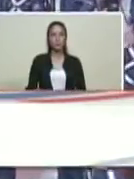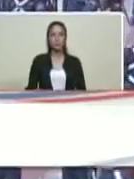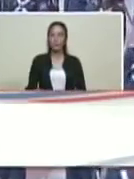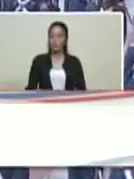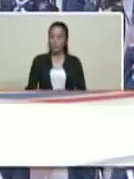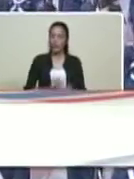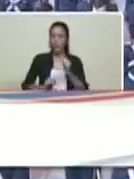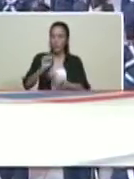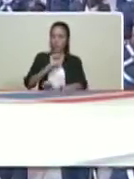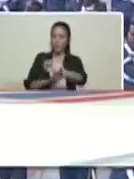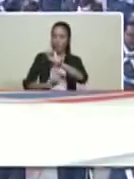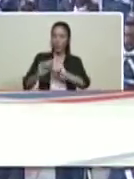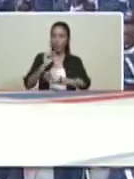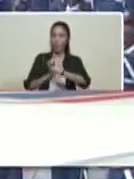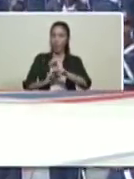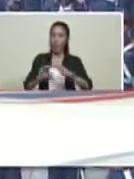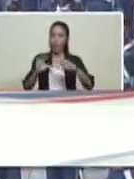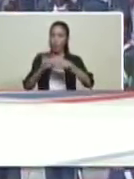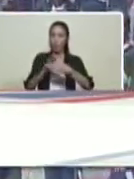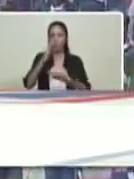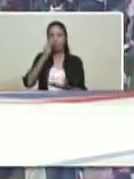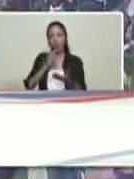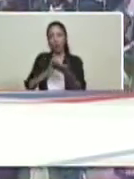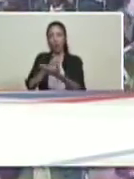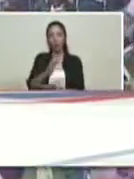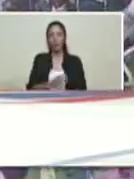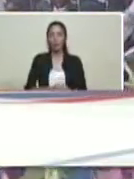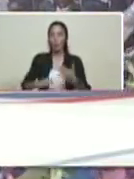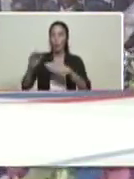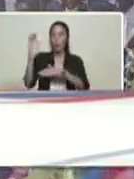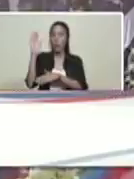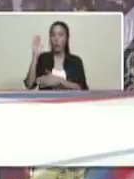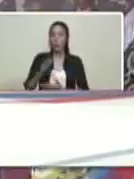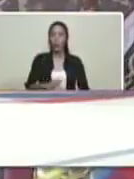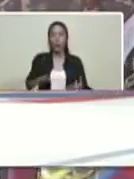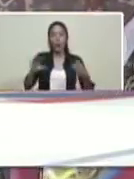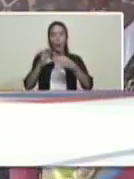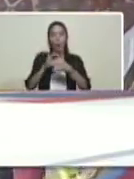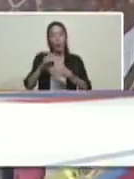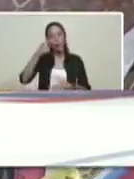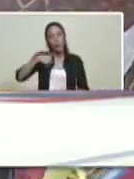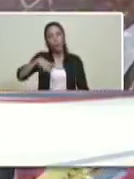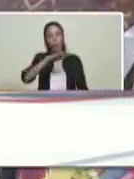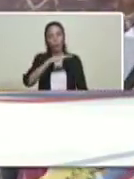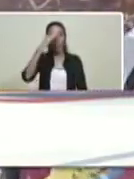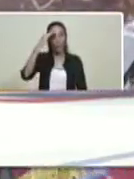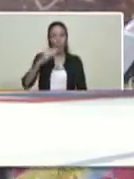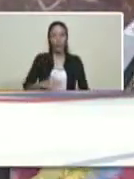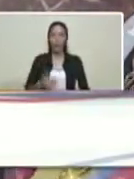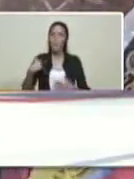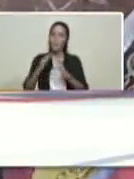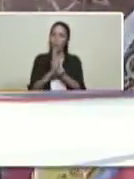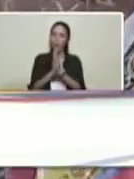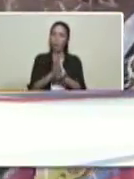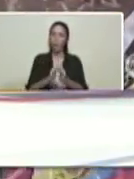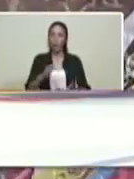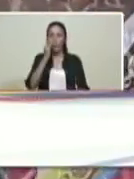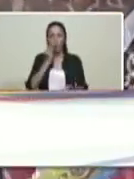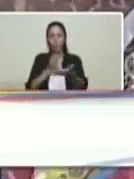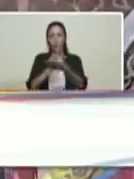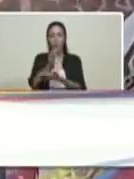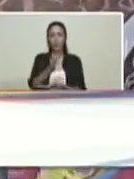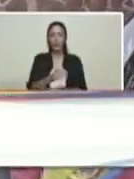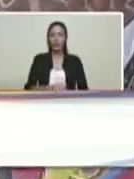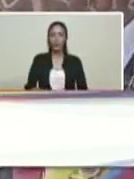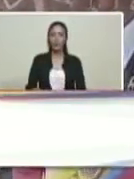para defender la cohesión la lealtad el juramento la unión cívico-militar exijo máxima lealtad a la